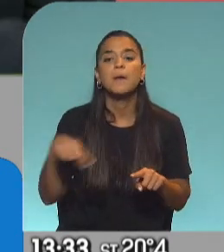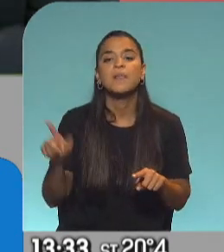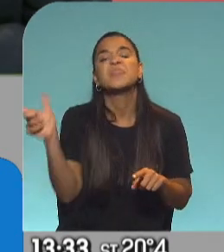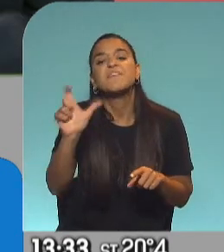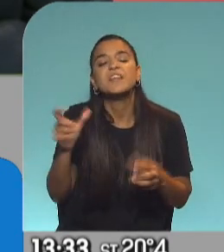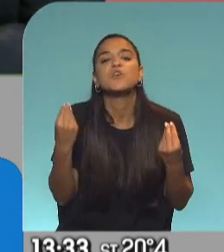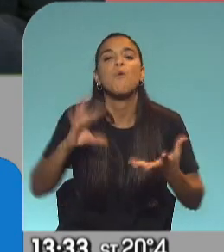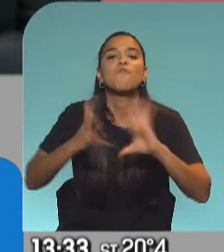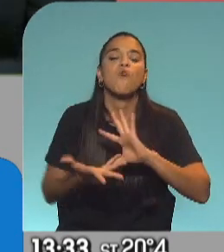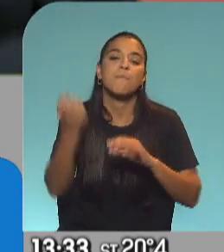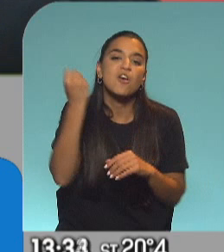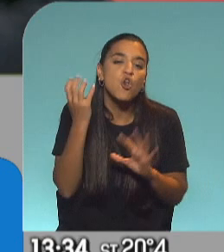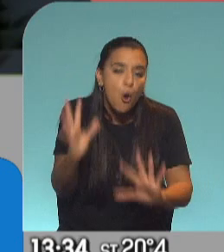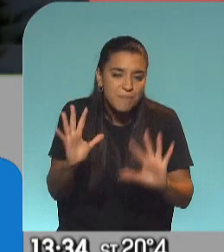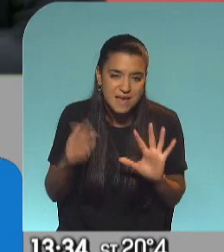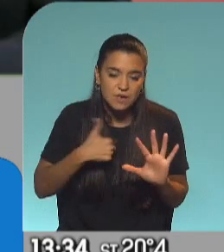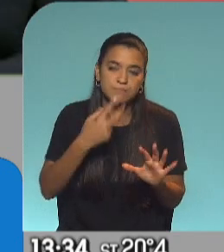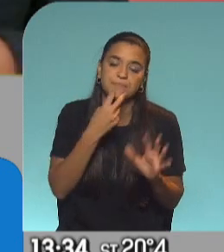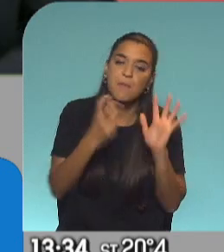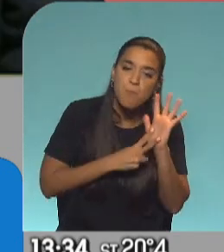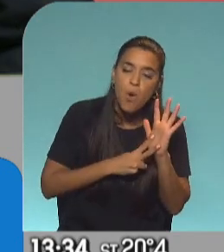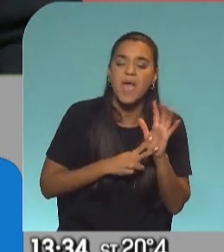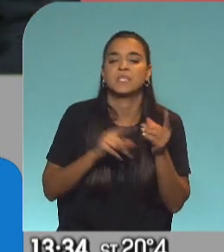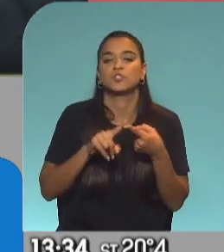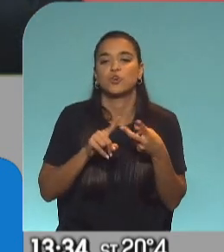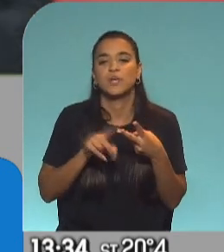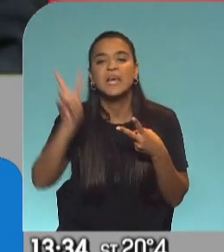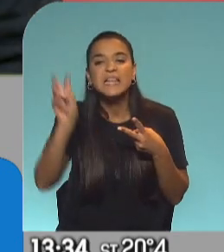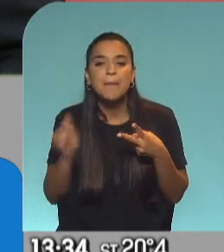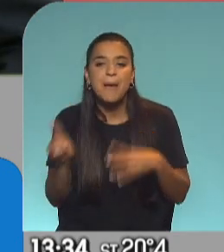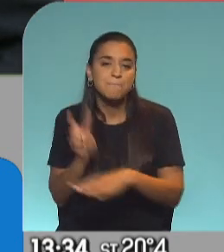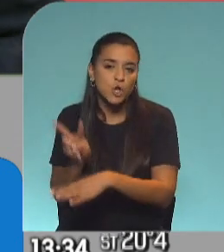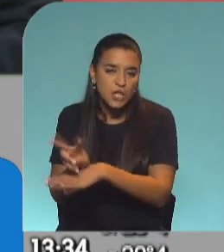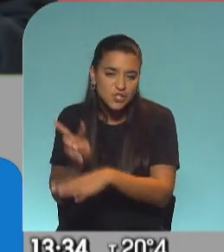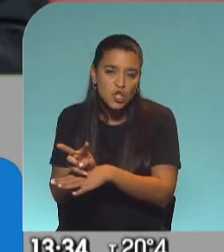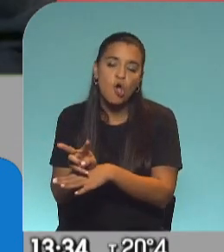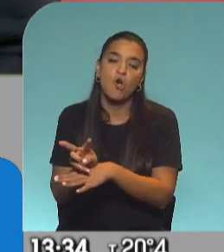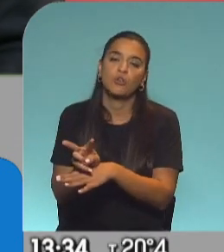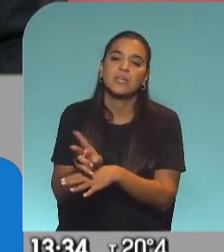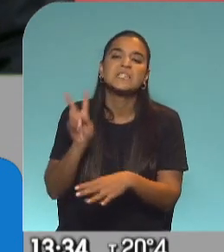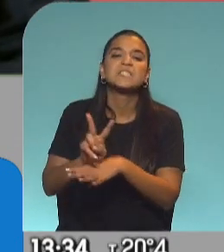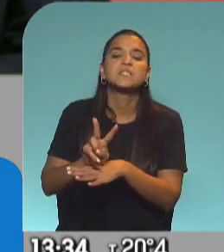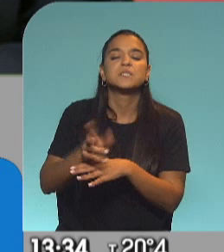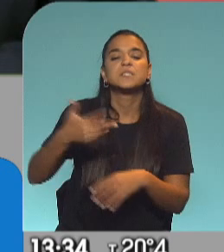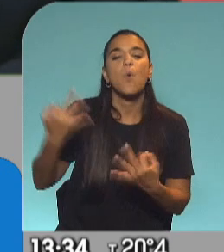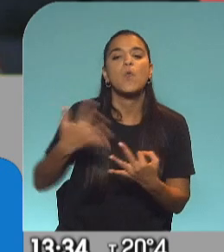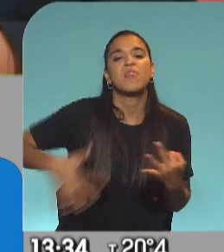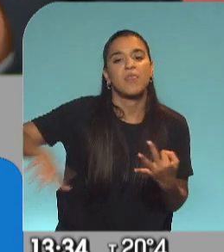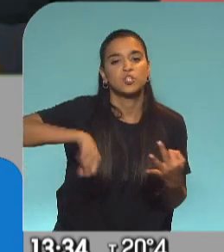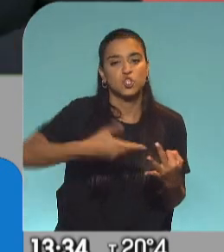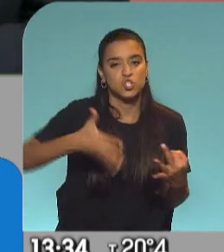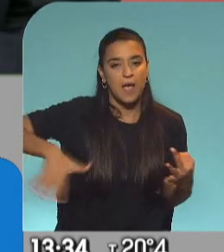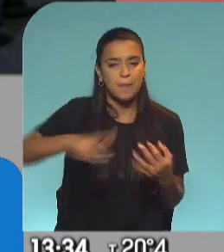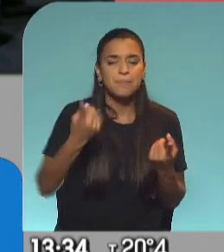digo, en el plano económico? Digamos, impuestos, el tema de la protección y seguridad social. Ahora,